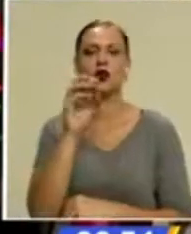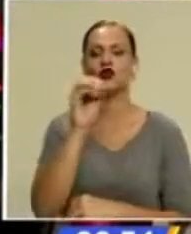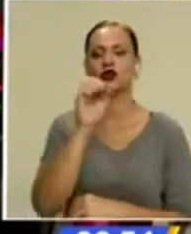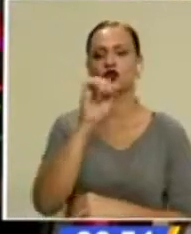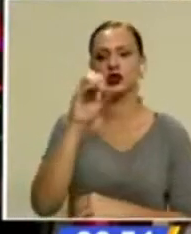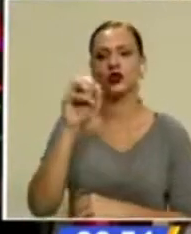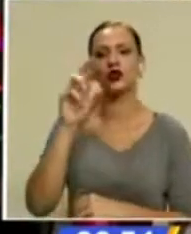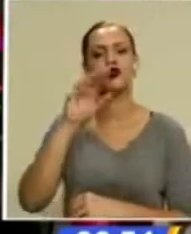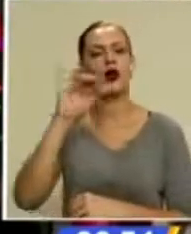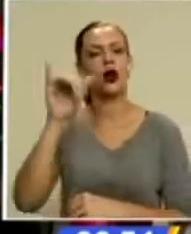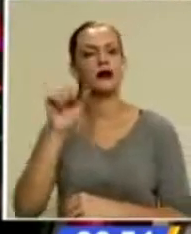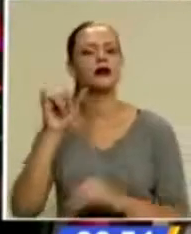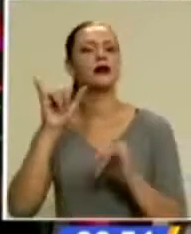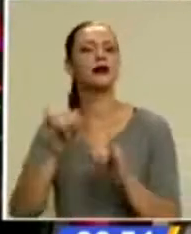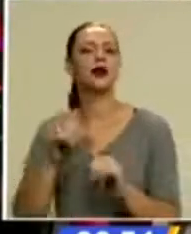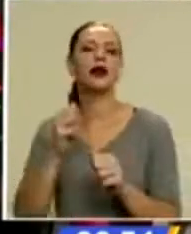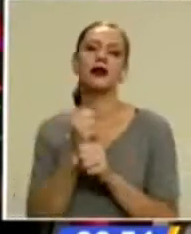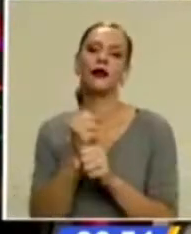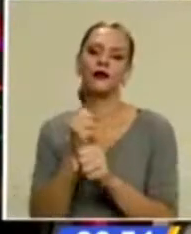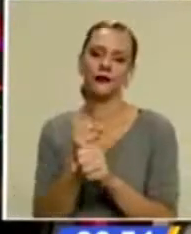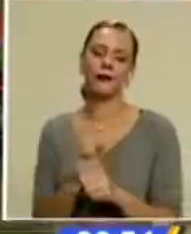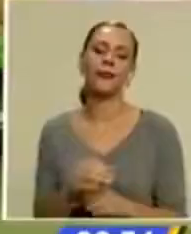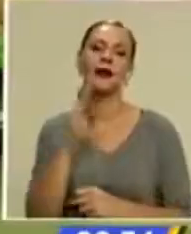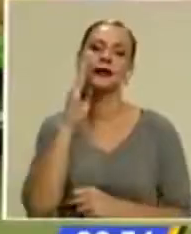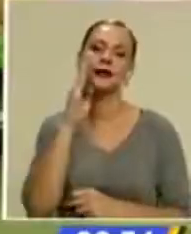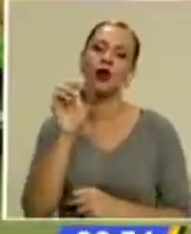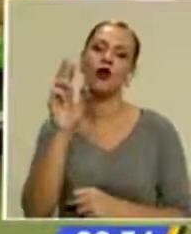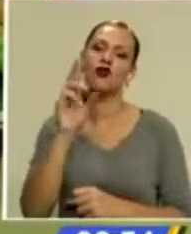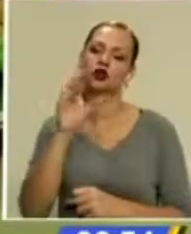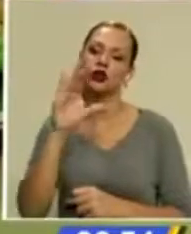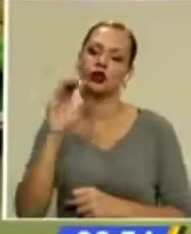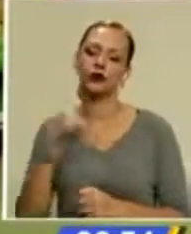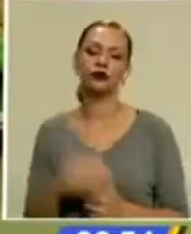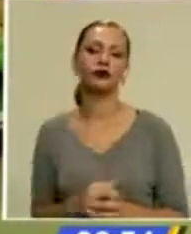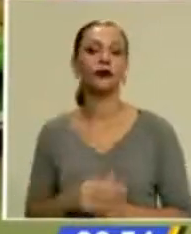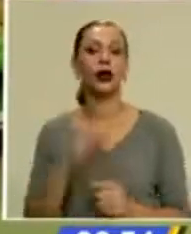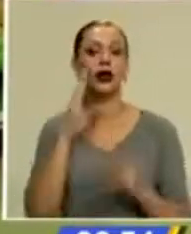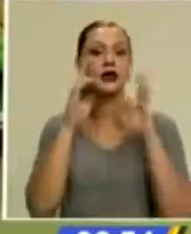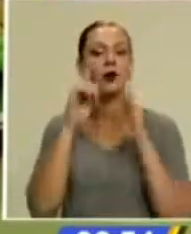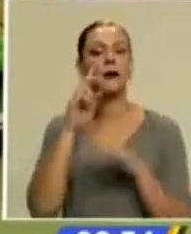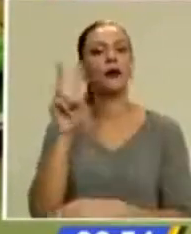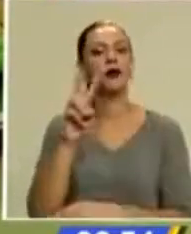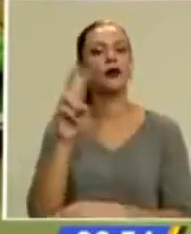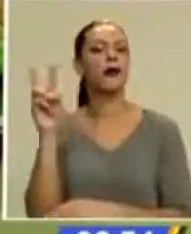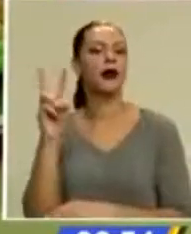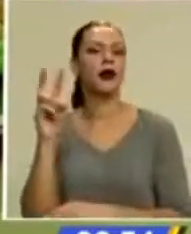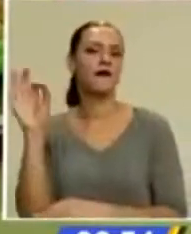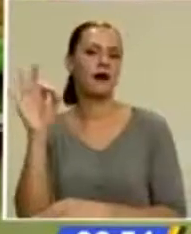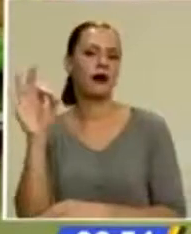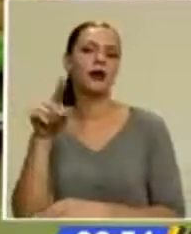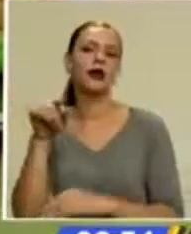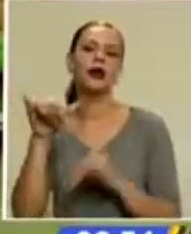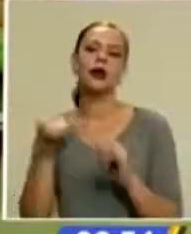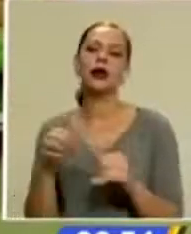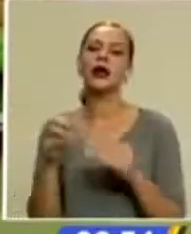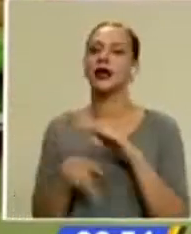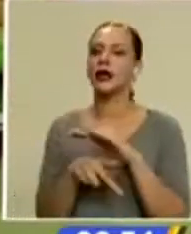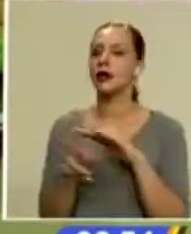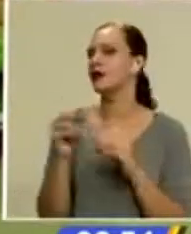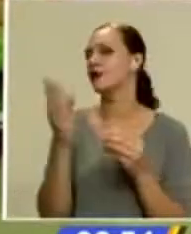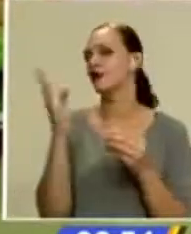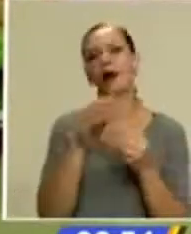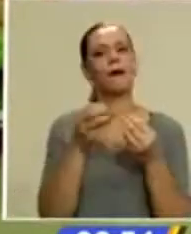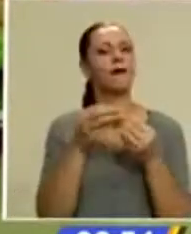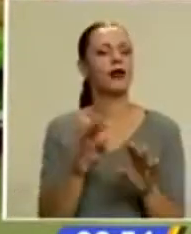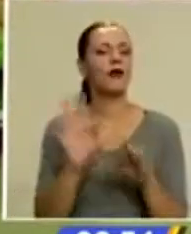Rocío Rojas, que se encuentra trabajando. Saludos, doña Rocío. Un saludo para Victoria Varela Fallas, que está en transición y no se